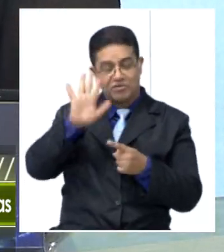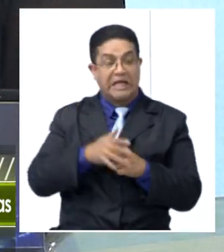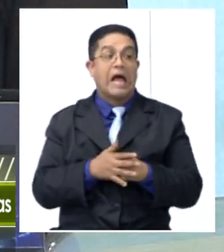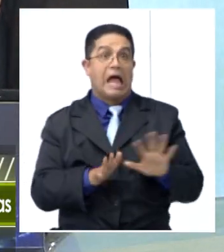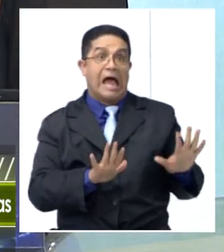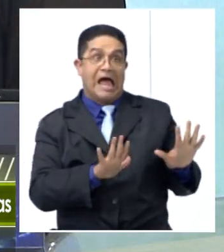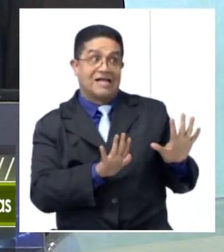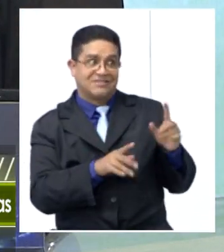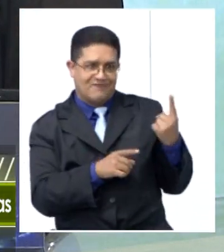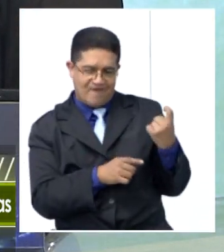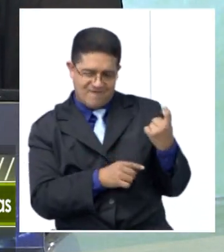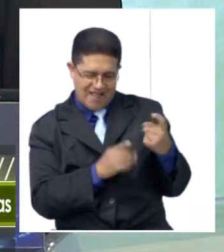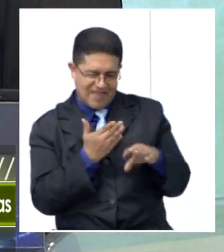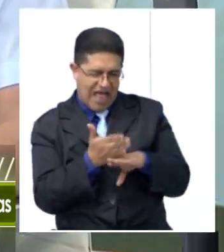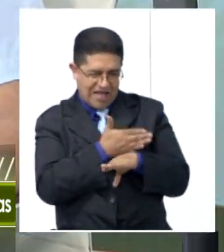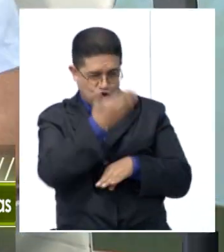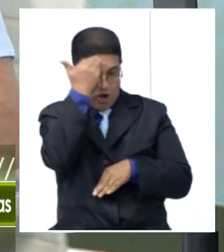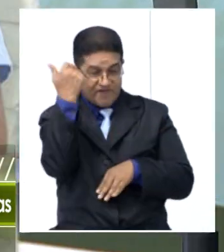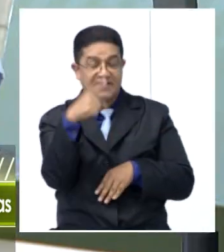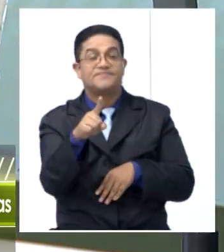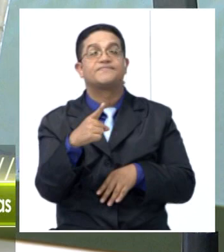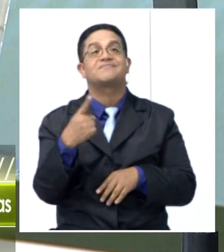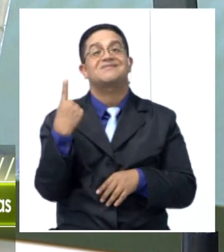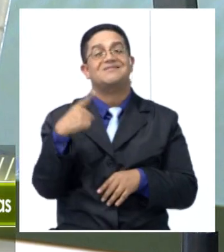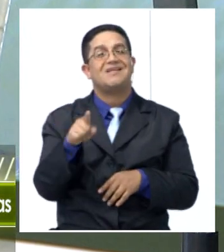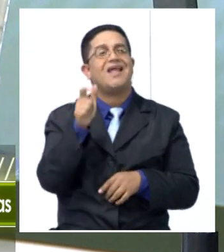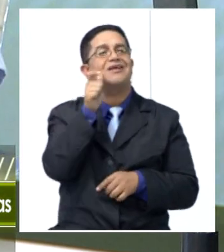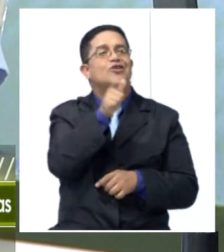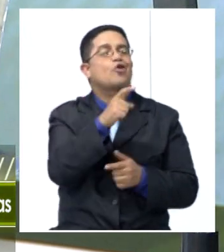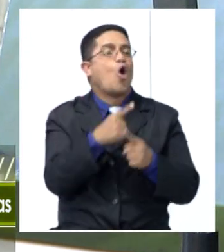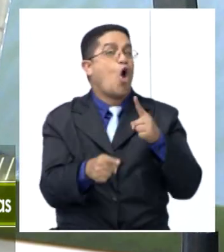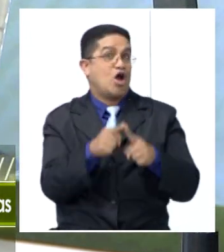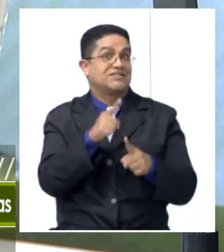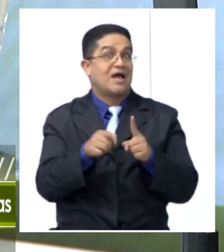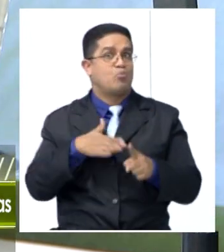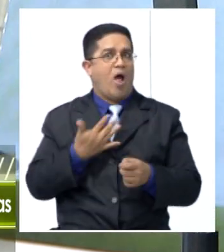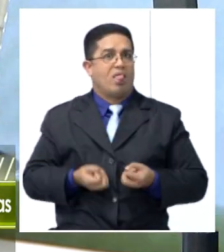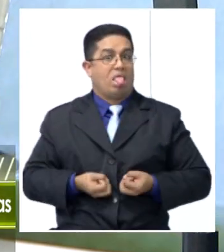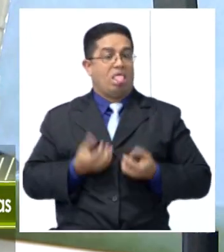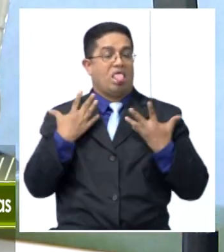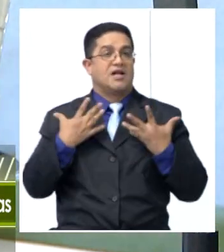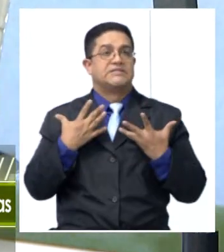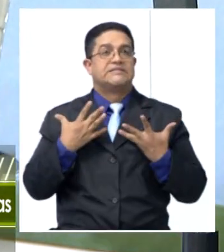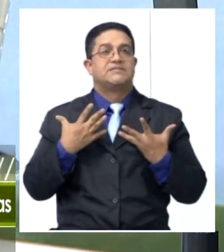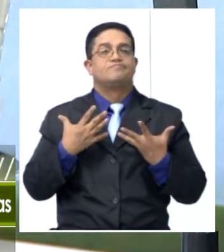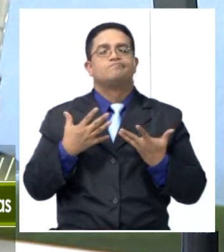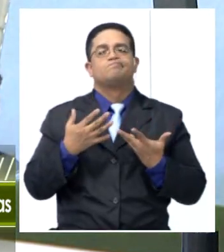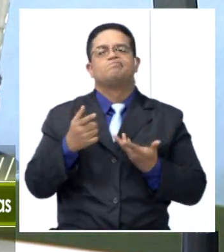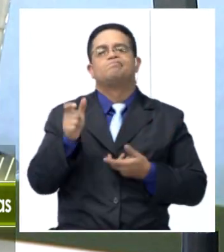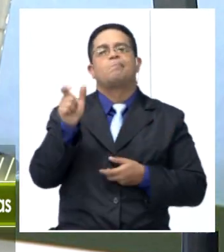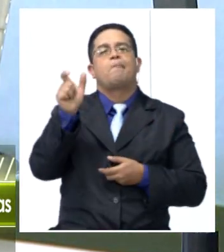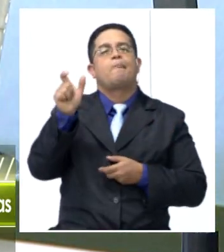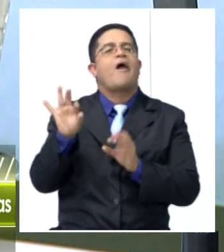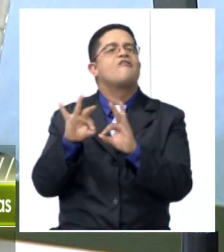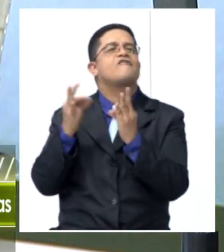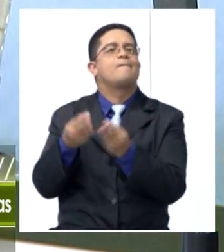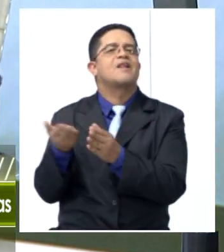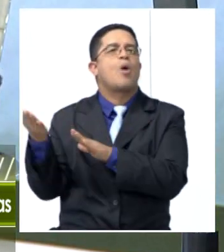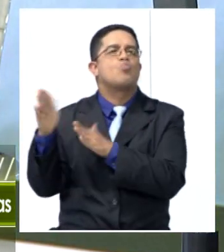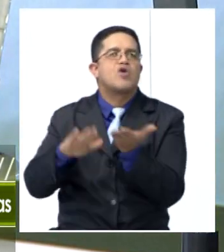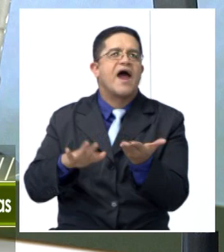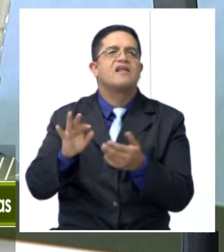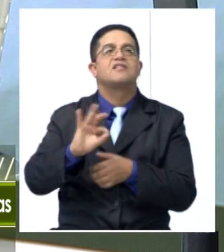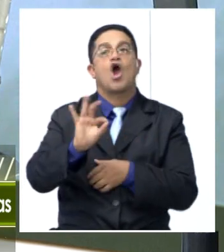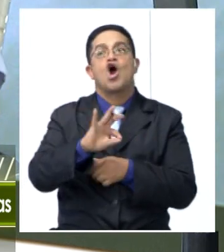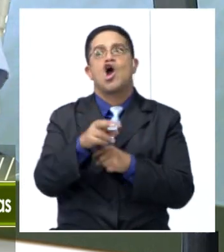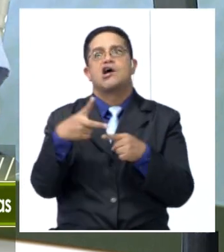también, fíjate, Ok. antes que se me olvide, son estresores que pueden precipitar. Por ejemplo, la pérdida de un ser querido, la ruptura